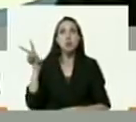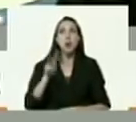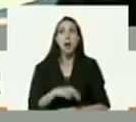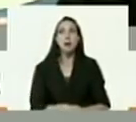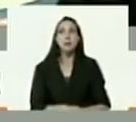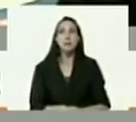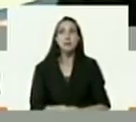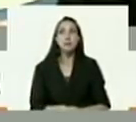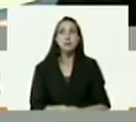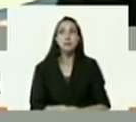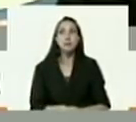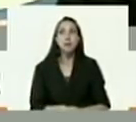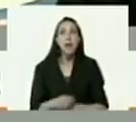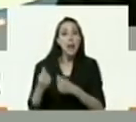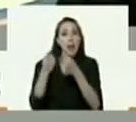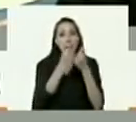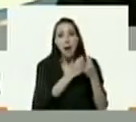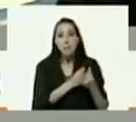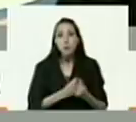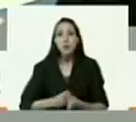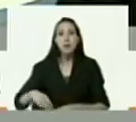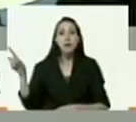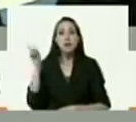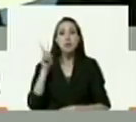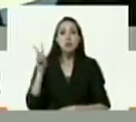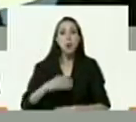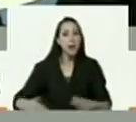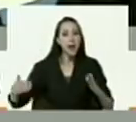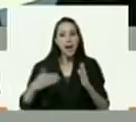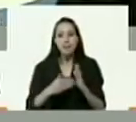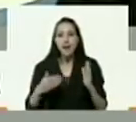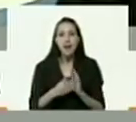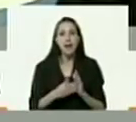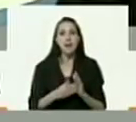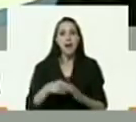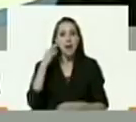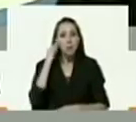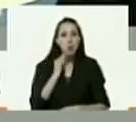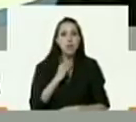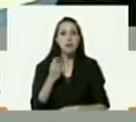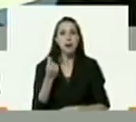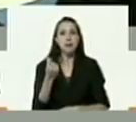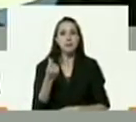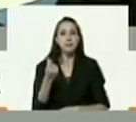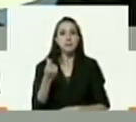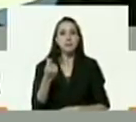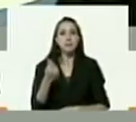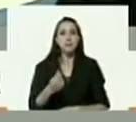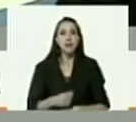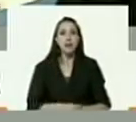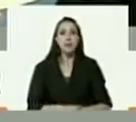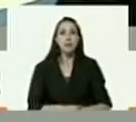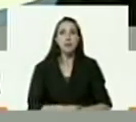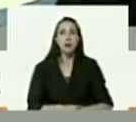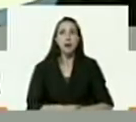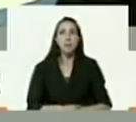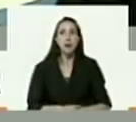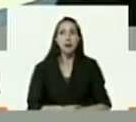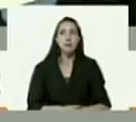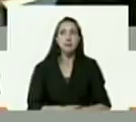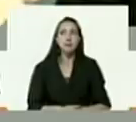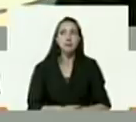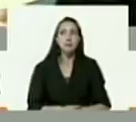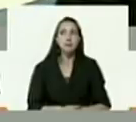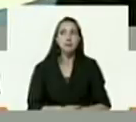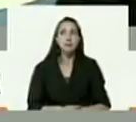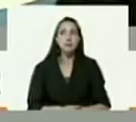La moneda venezolana ha sido atacada desde hace años y siguen atacándola de manera inclemente. Hiperinflación. Todos